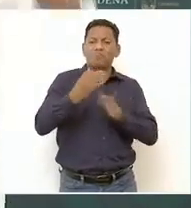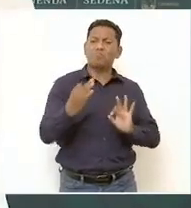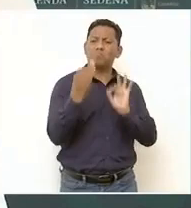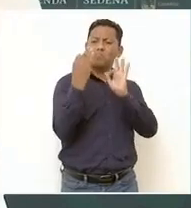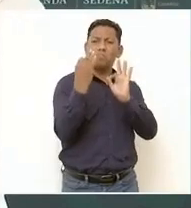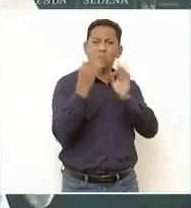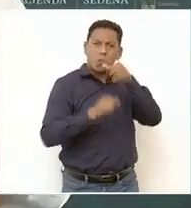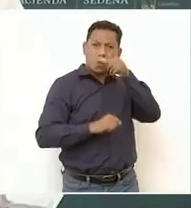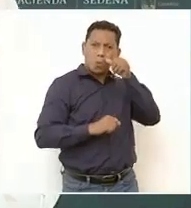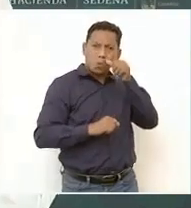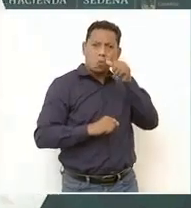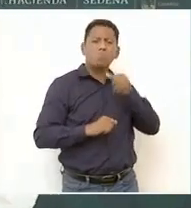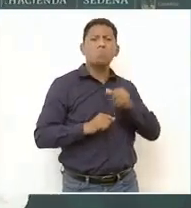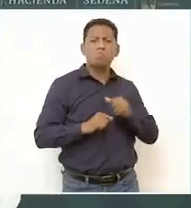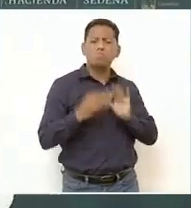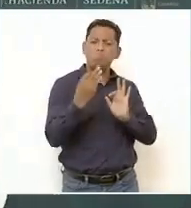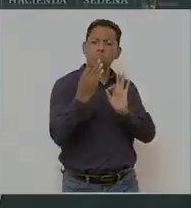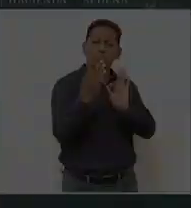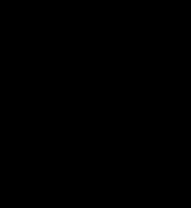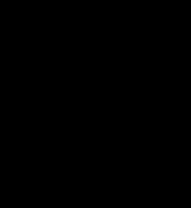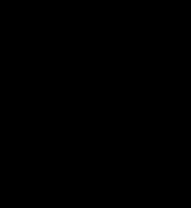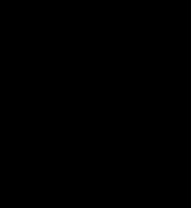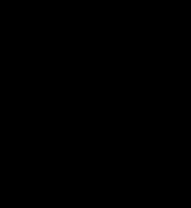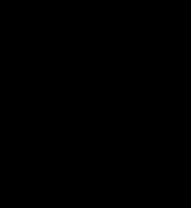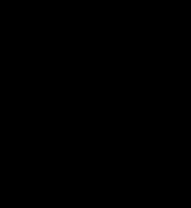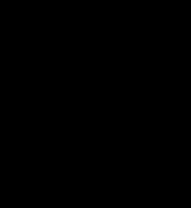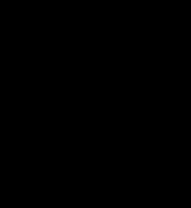que impusieron a Maximiliano